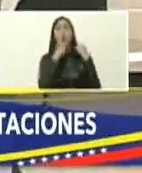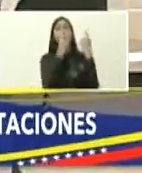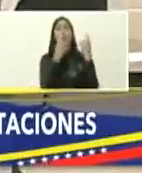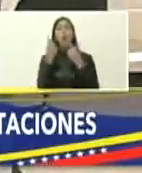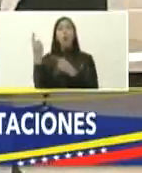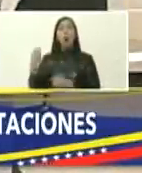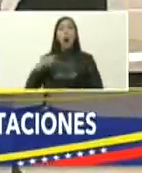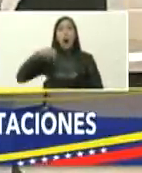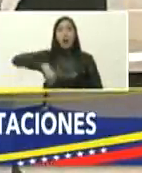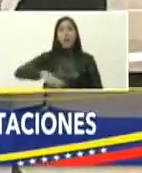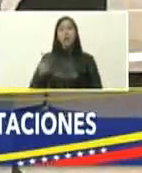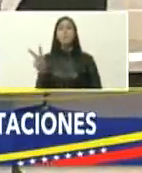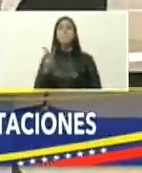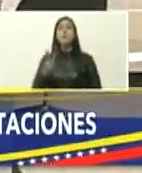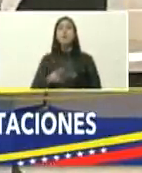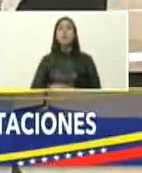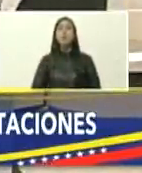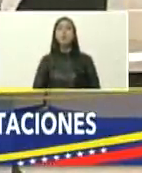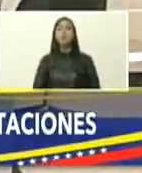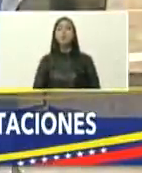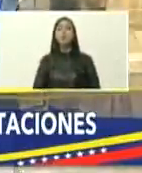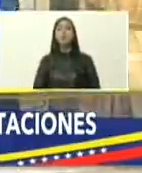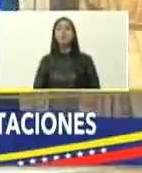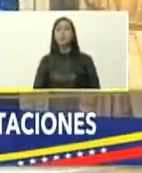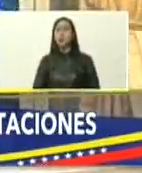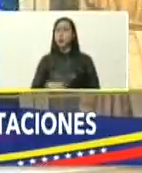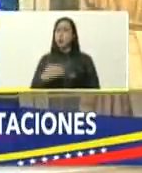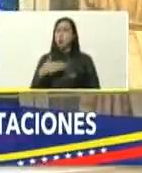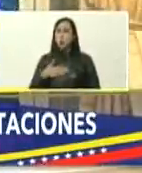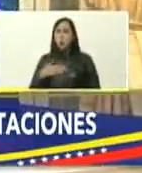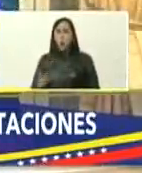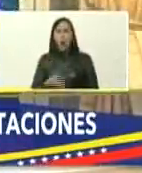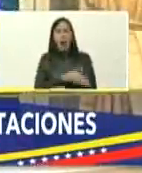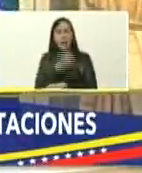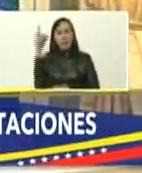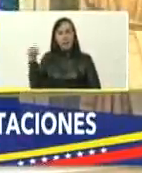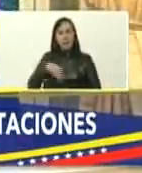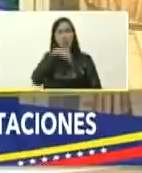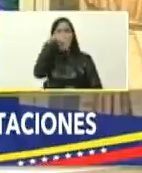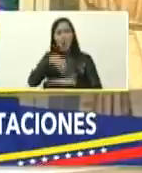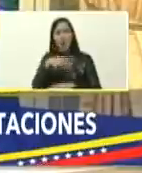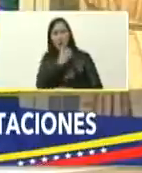el país. Recuerda cuando yo era presidente de la Asamblea Nacional,